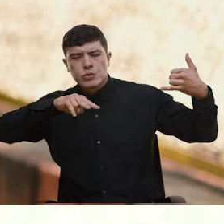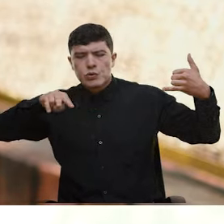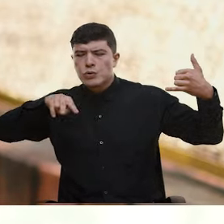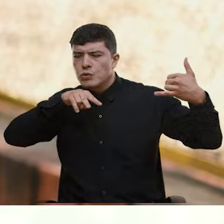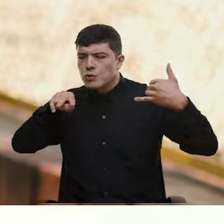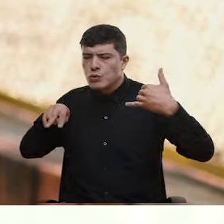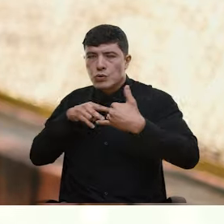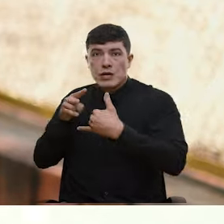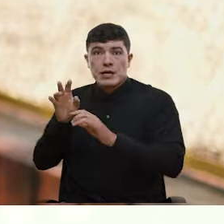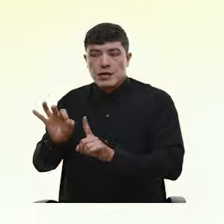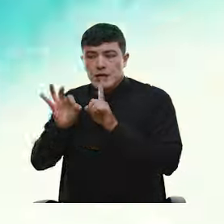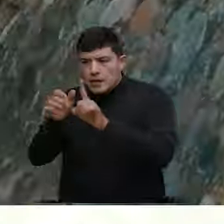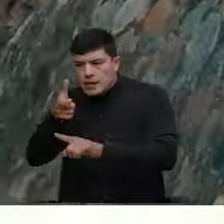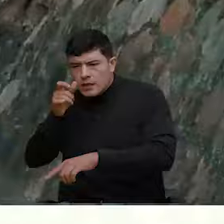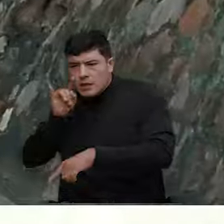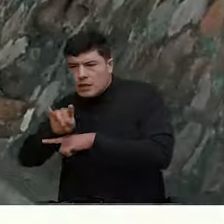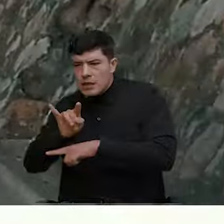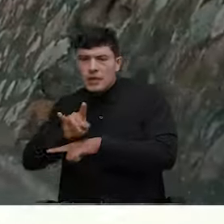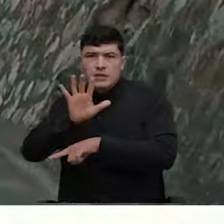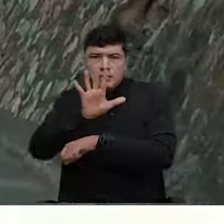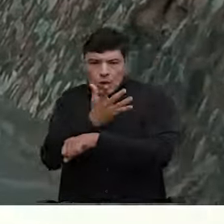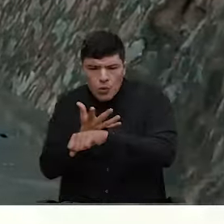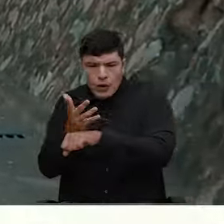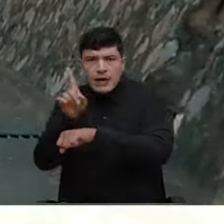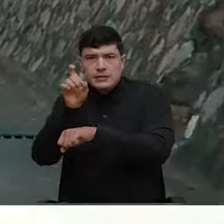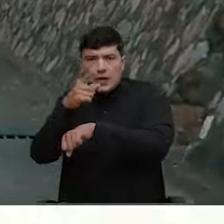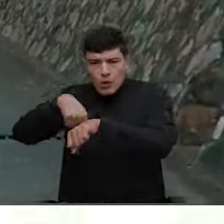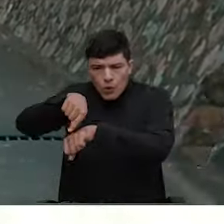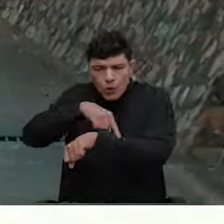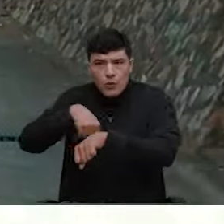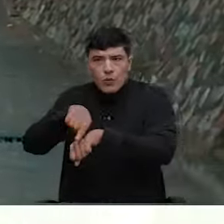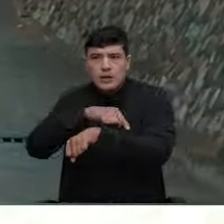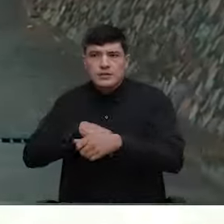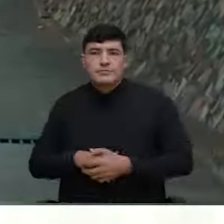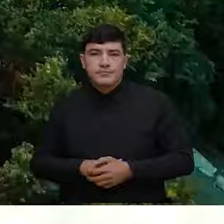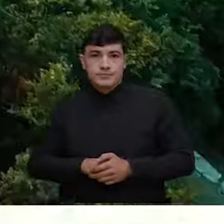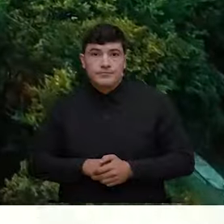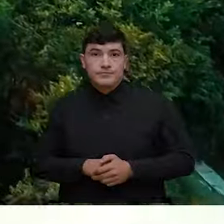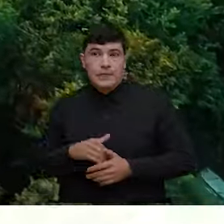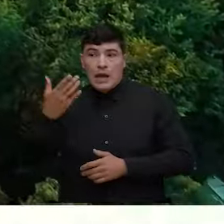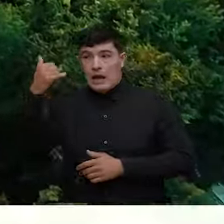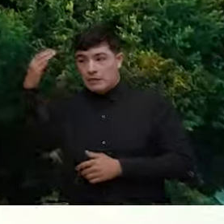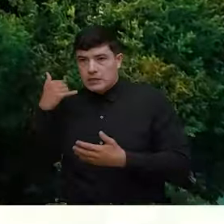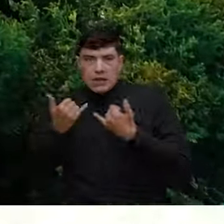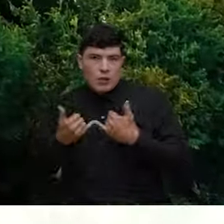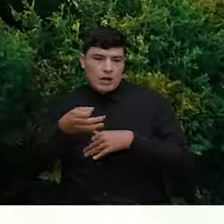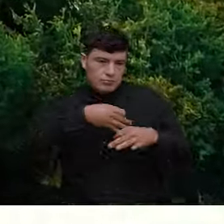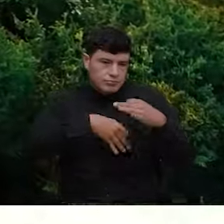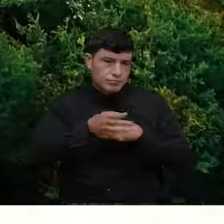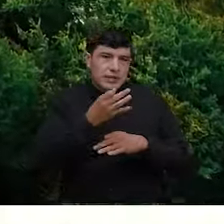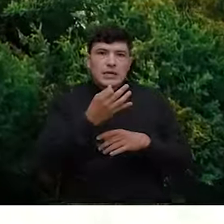que dura 5 o 6 horas, ya se hace en 1 hora, media hora, 5 kilómetros de red. Esto nos